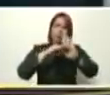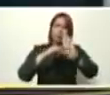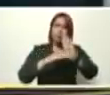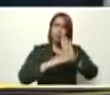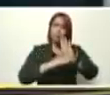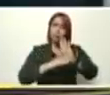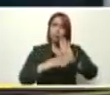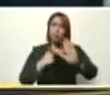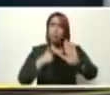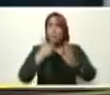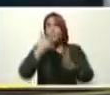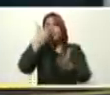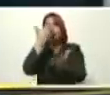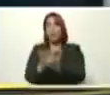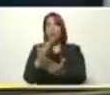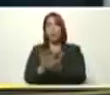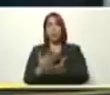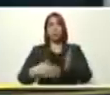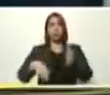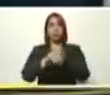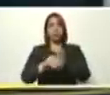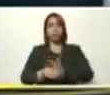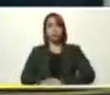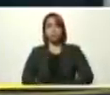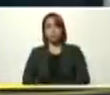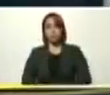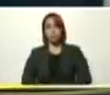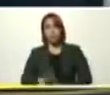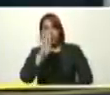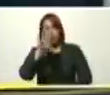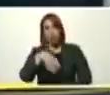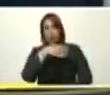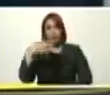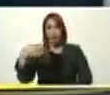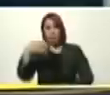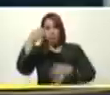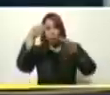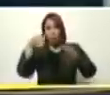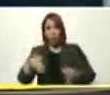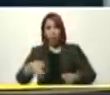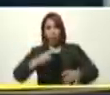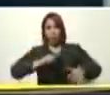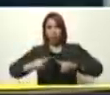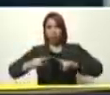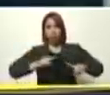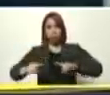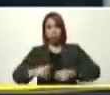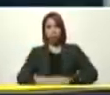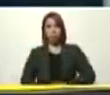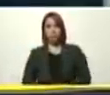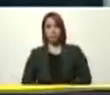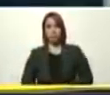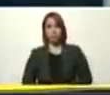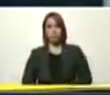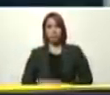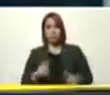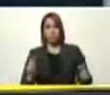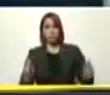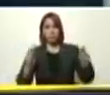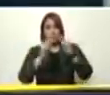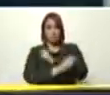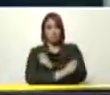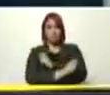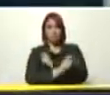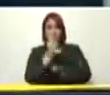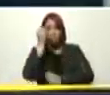yo les propongo que retomemos las agendas concretas de acción y las convirtamos en